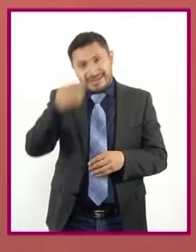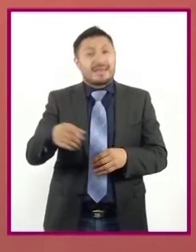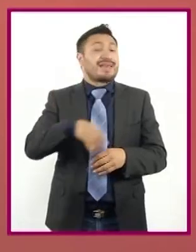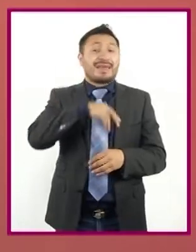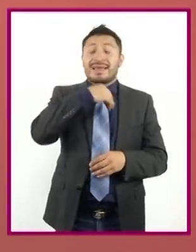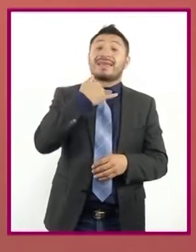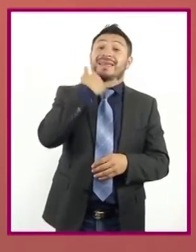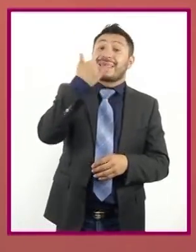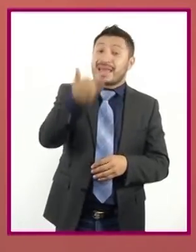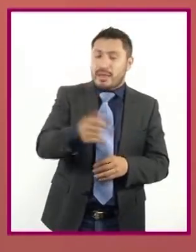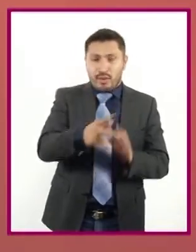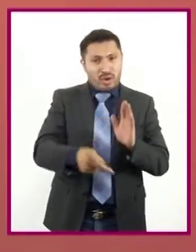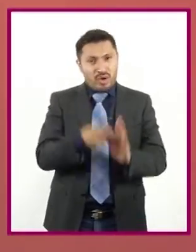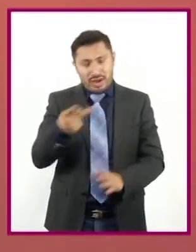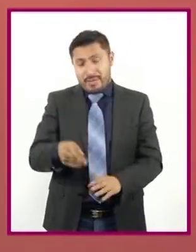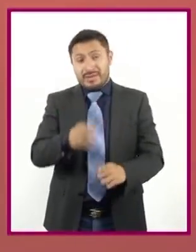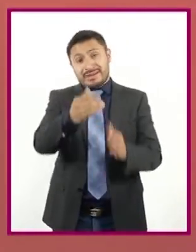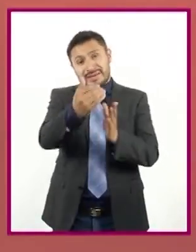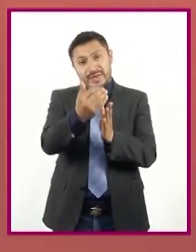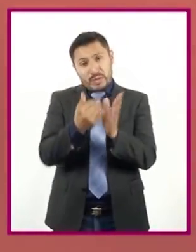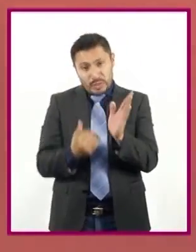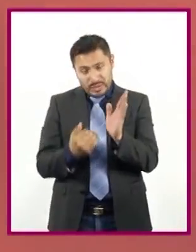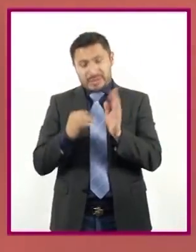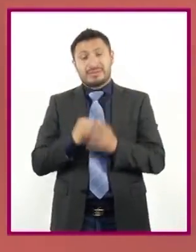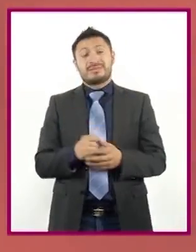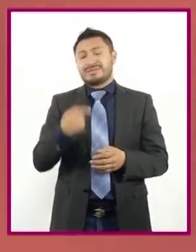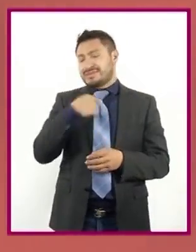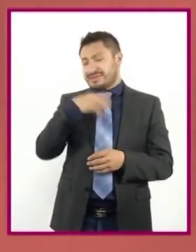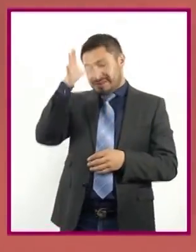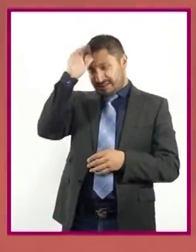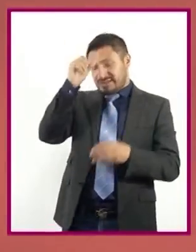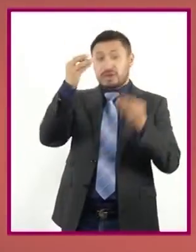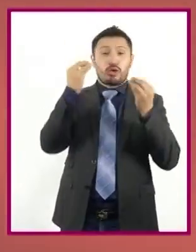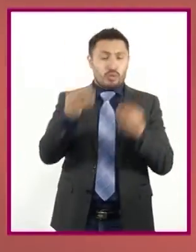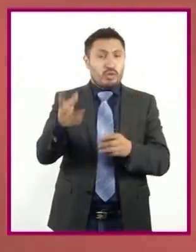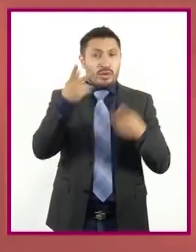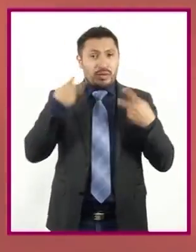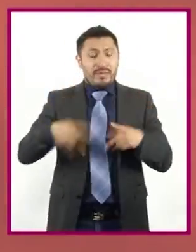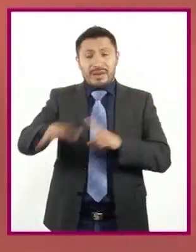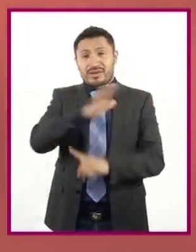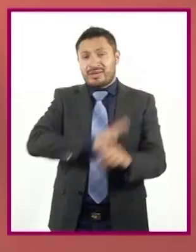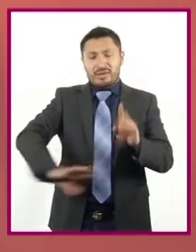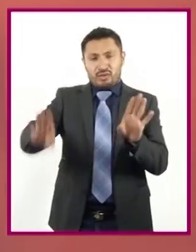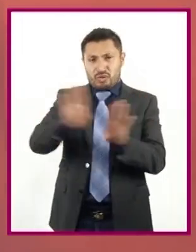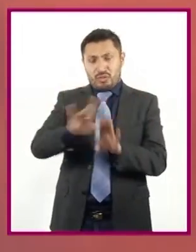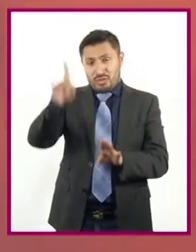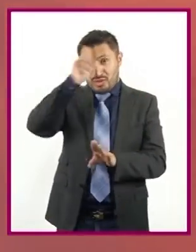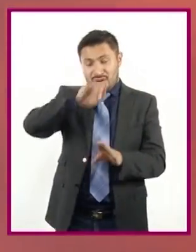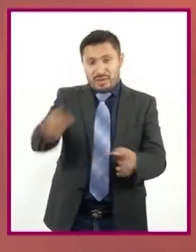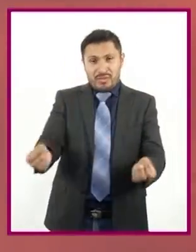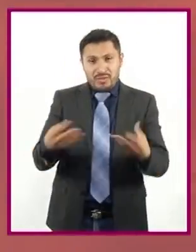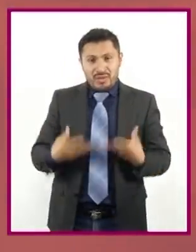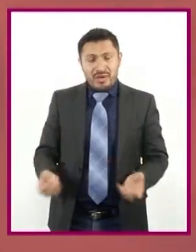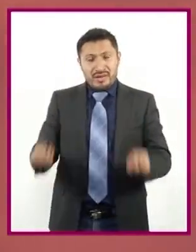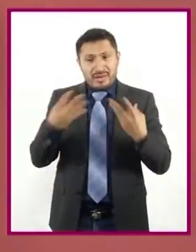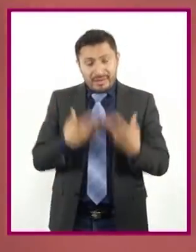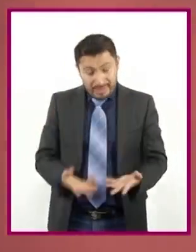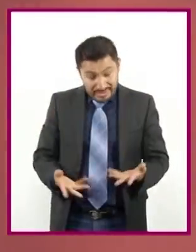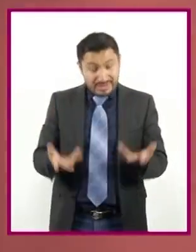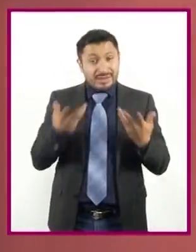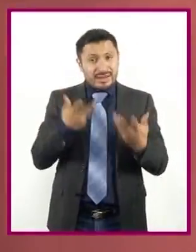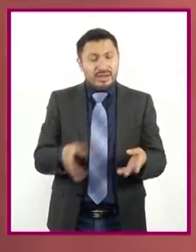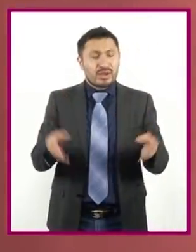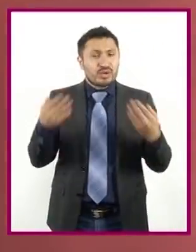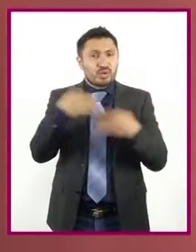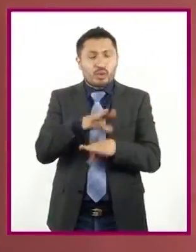nuevamente. Estoy muy de acuerdo, ya que las personas que nos rodean suelen darnos consejos relacionados con las situaciones que